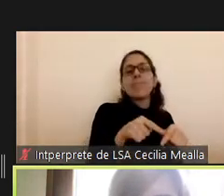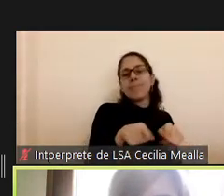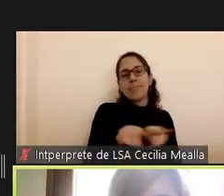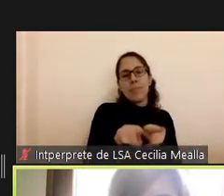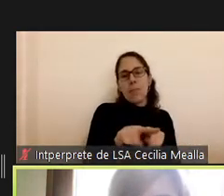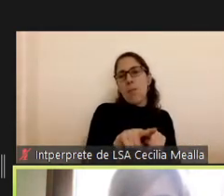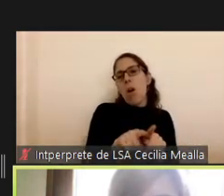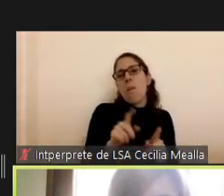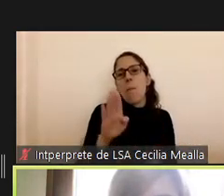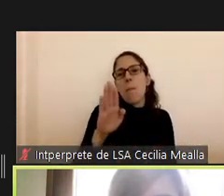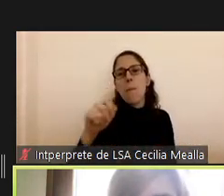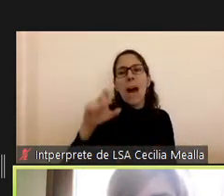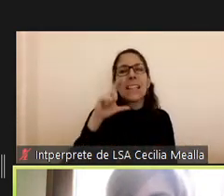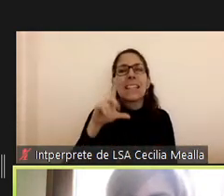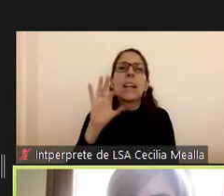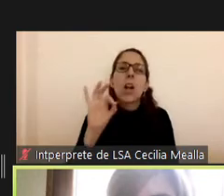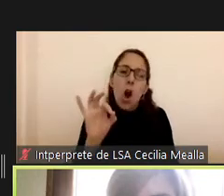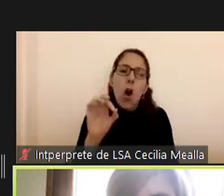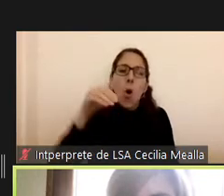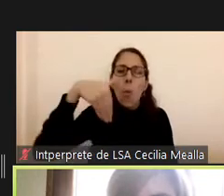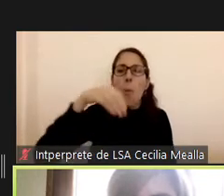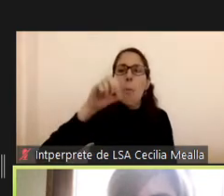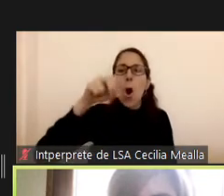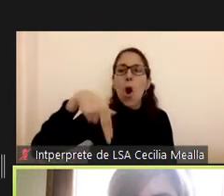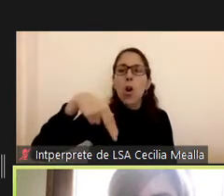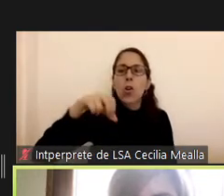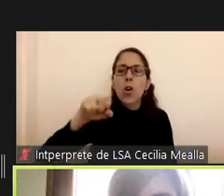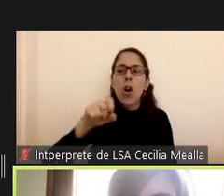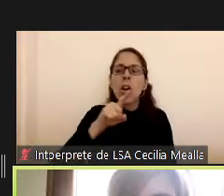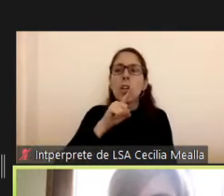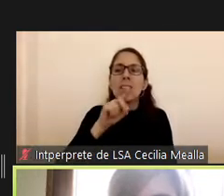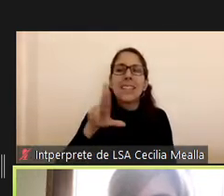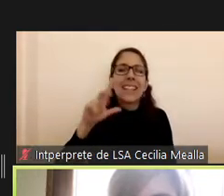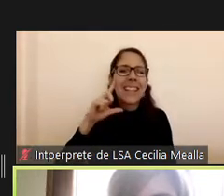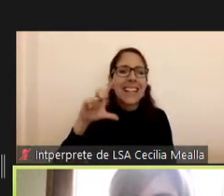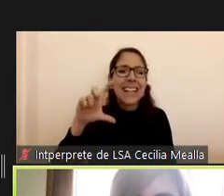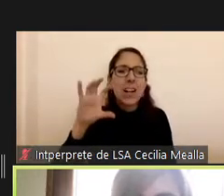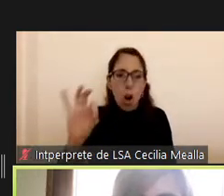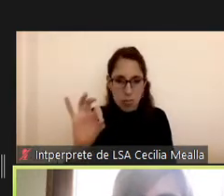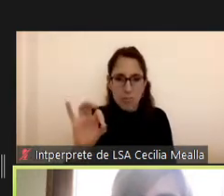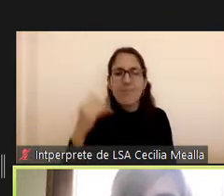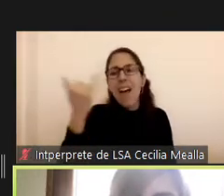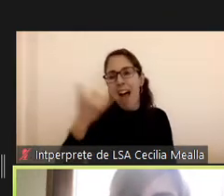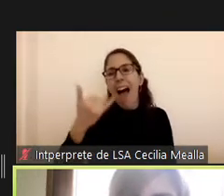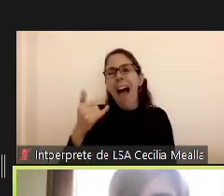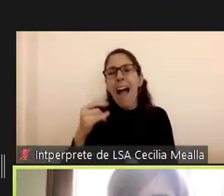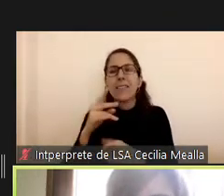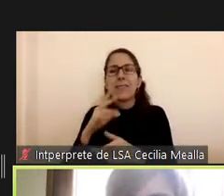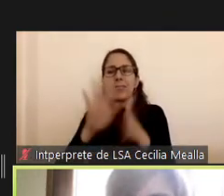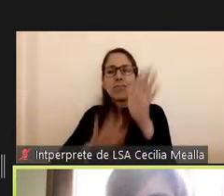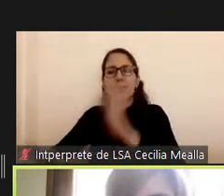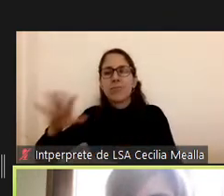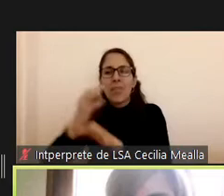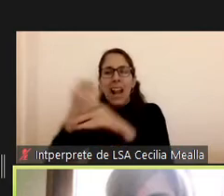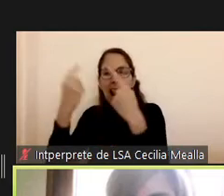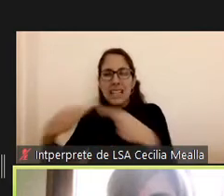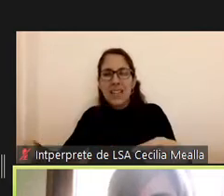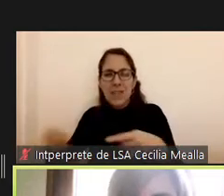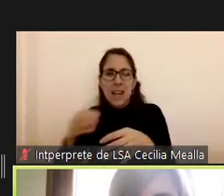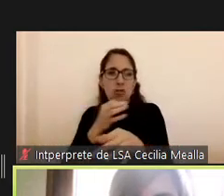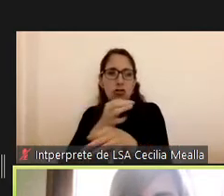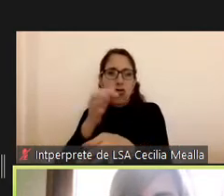monótrico. ¿Sí? Fíjense que hay una clasificación de los flagelos, que de acuerdo a la disposición de los